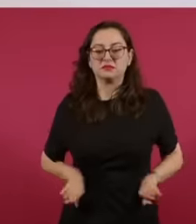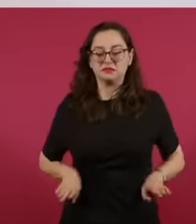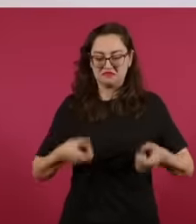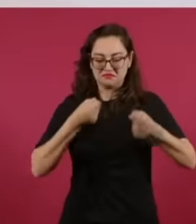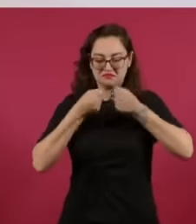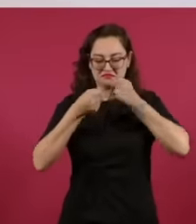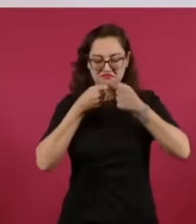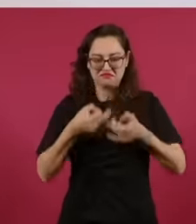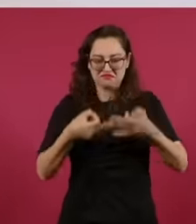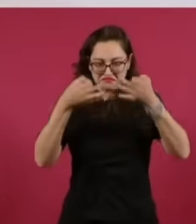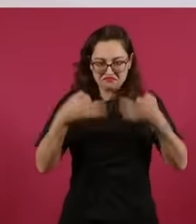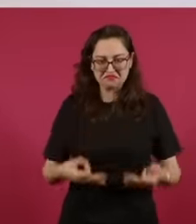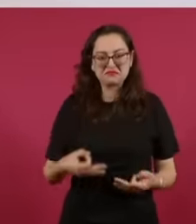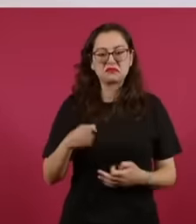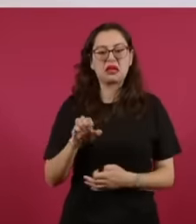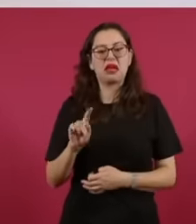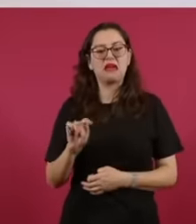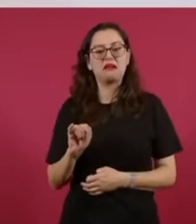periodismo,